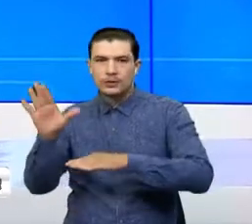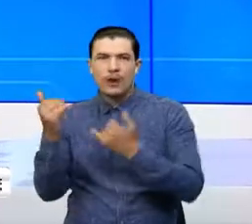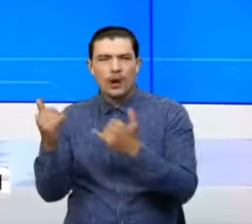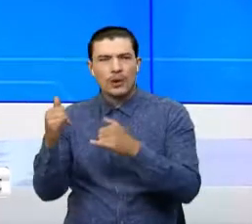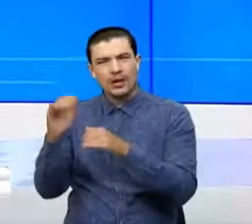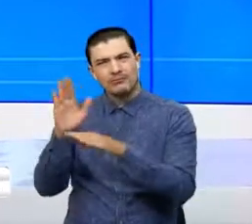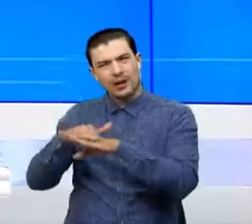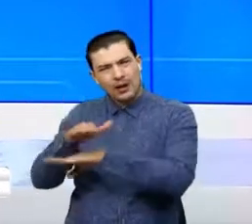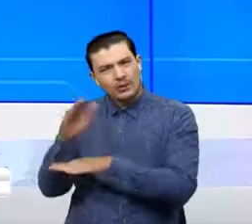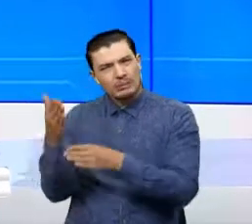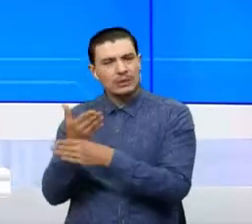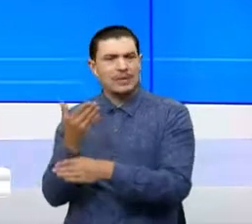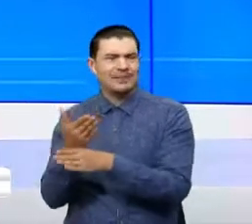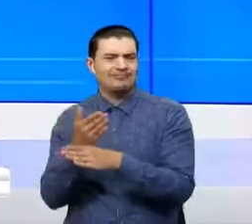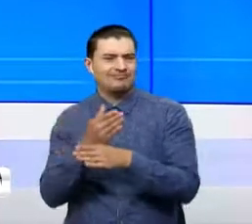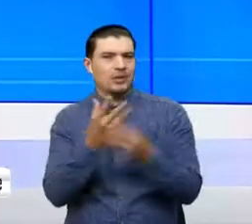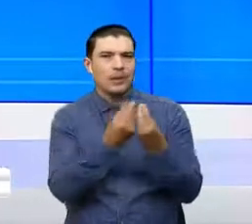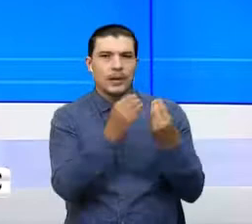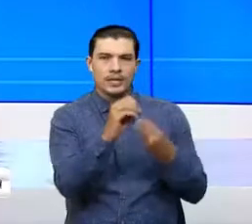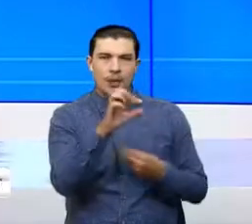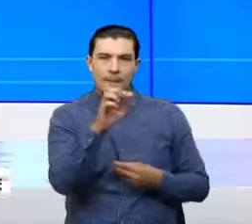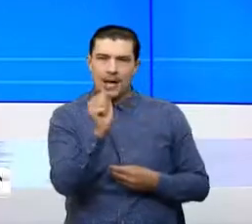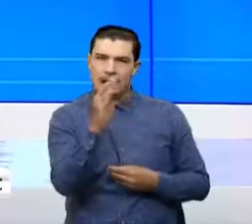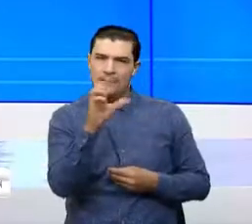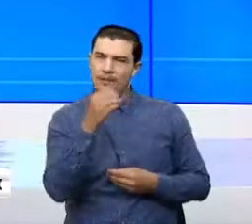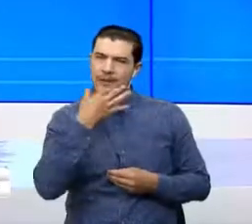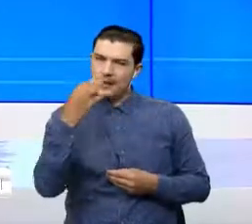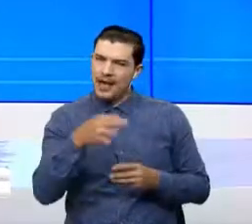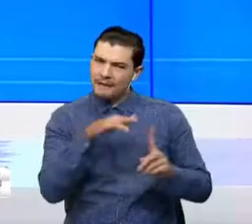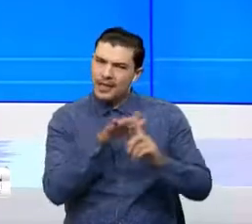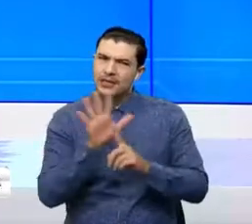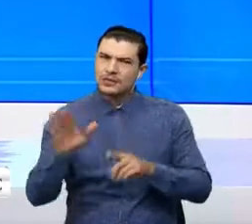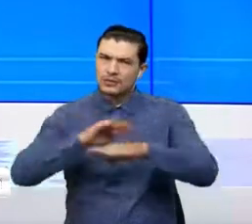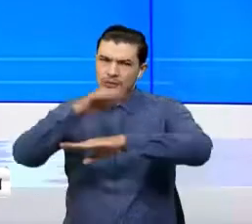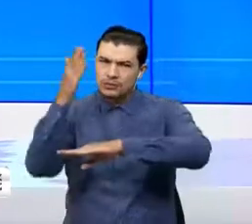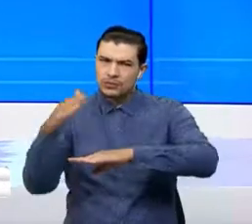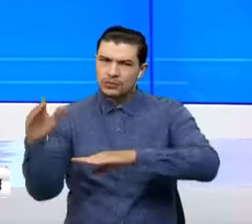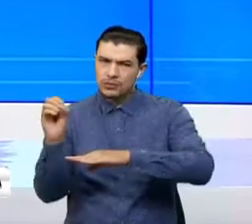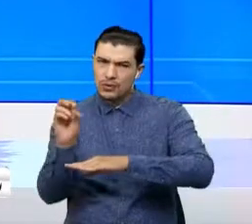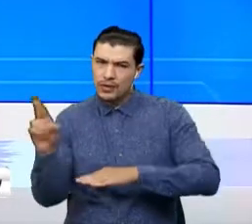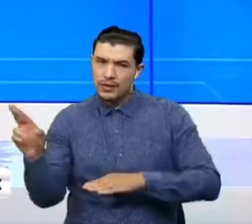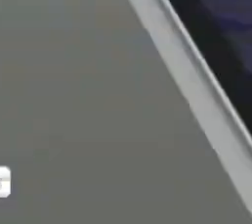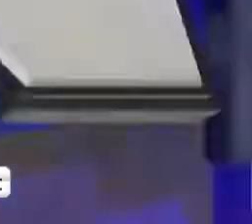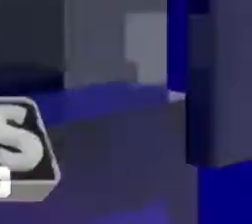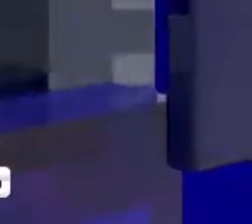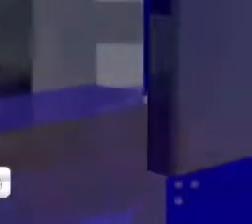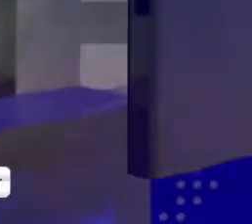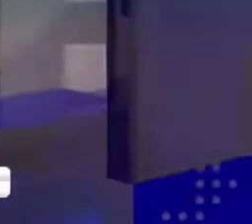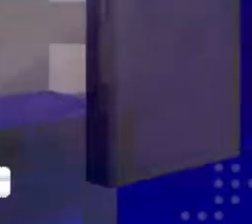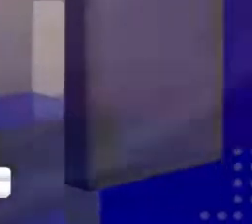precisamente reunido con ellos que dijeron y cuál es la principal preocupación paulo buenas tardes